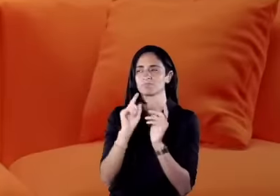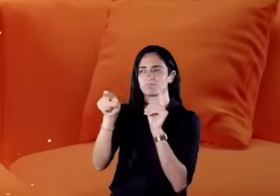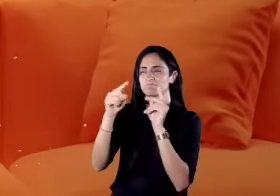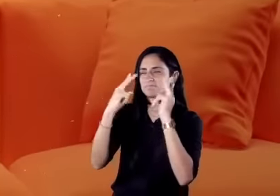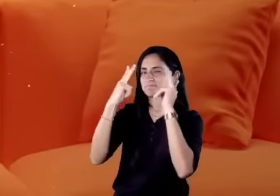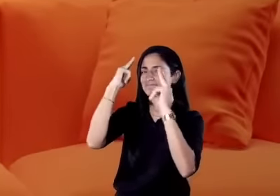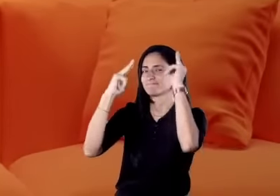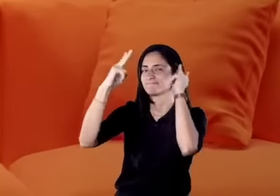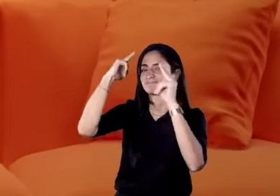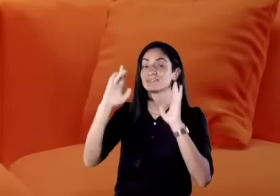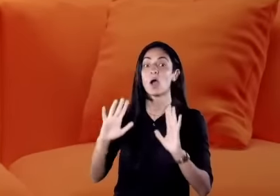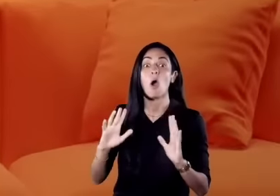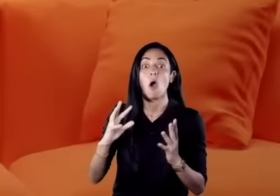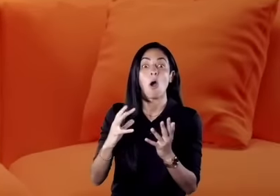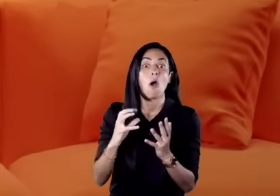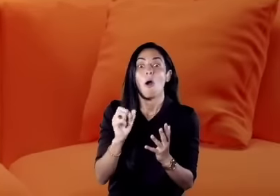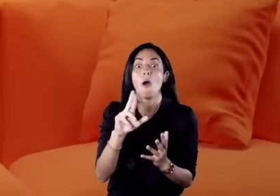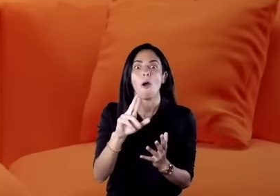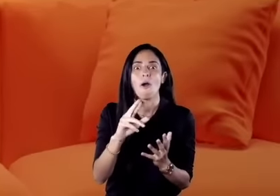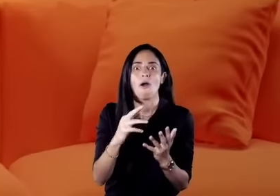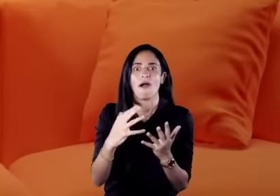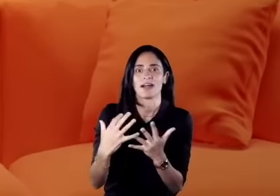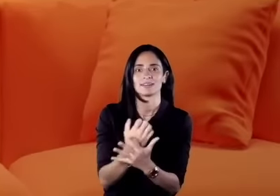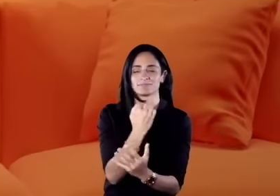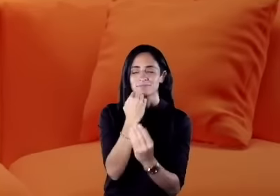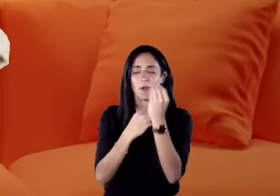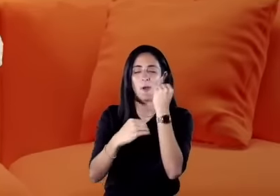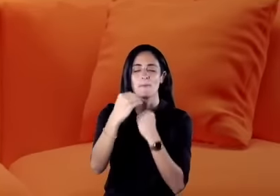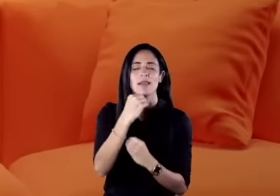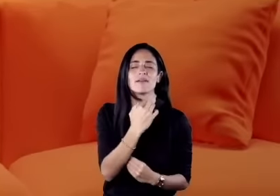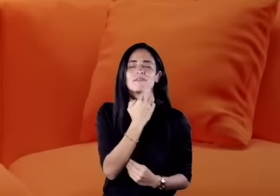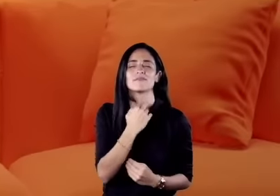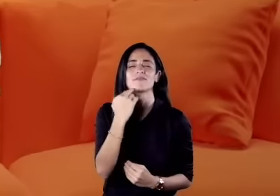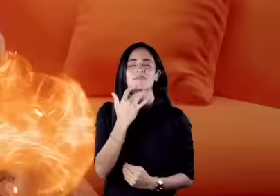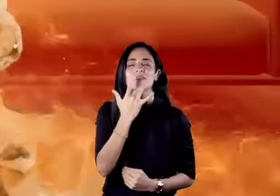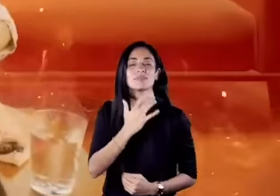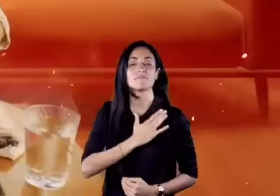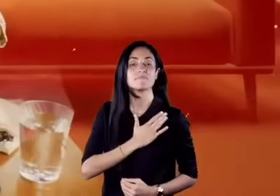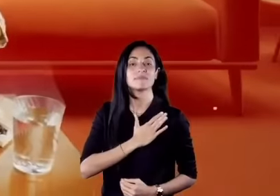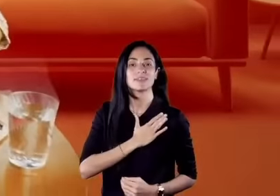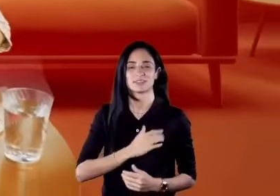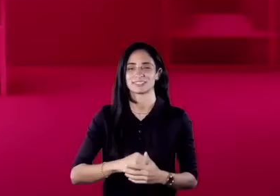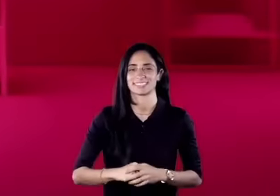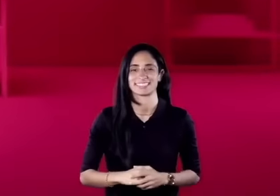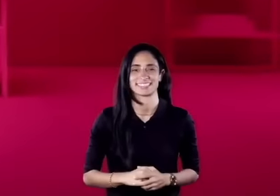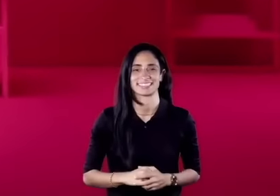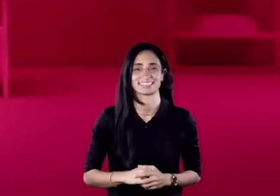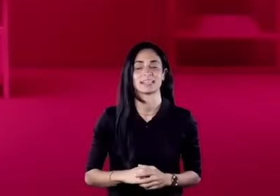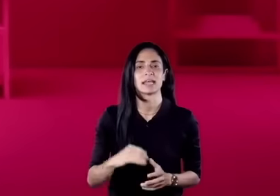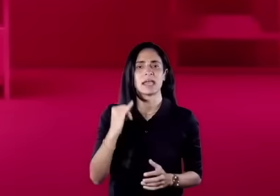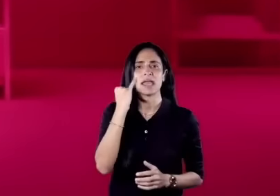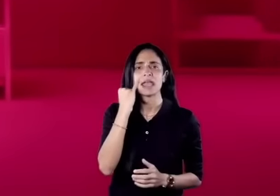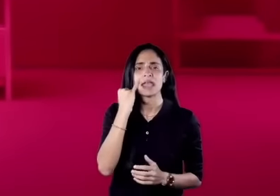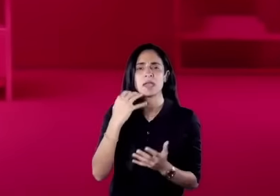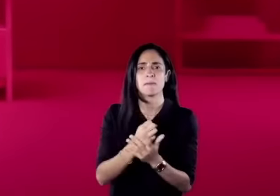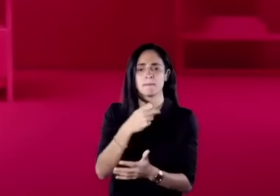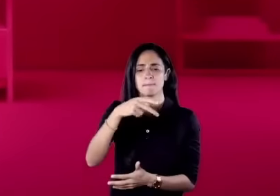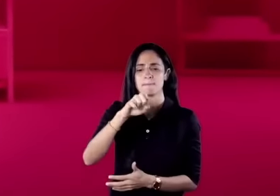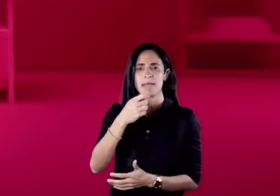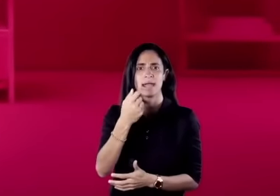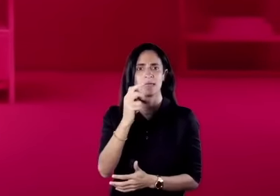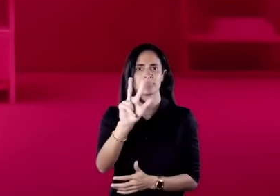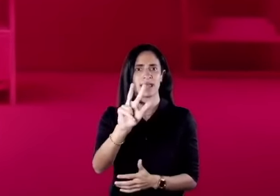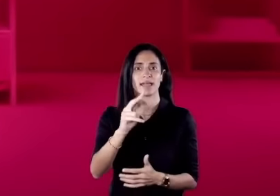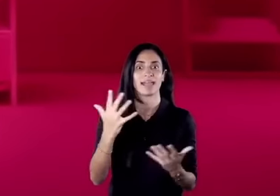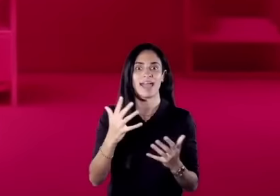Beauty. O mejor, me voy a mi restaurante favorito. ¿Qué yo haría si me pego en el Pega 3?